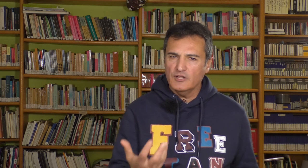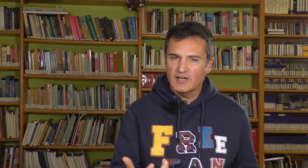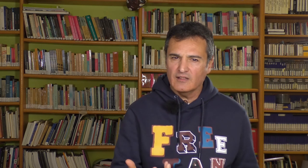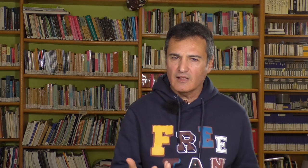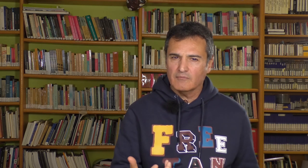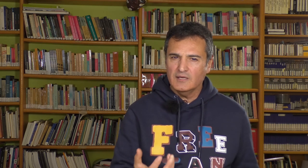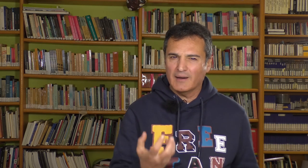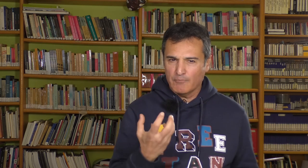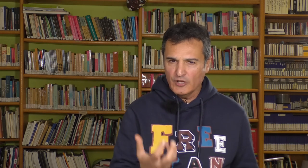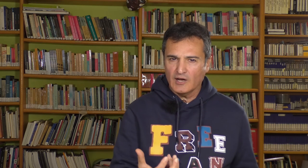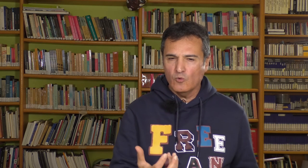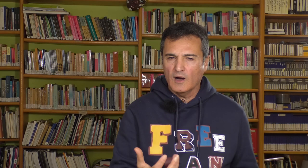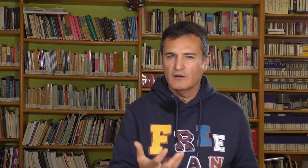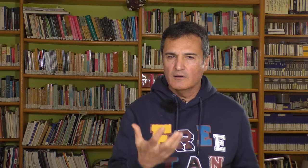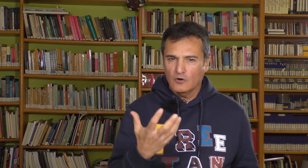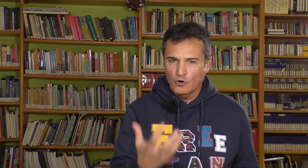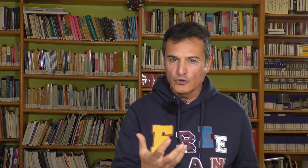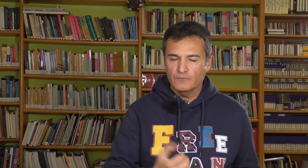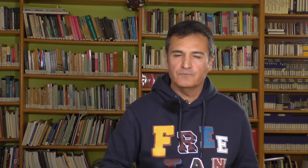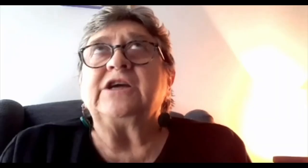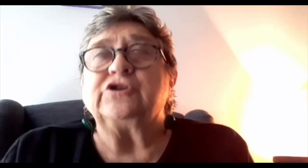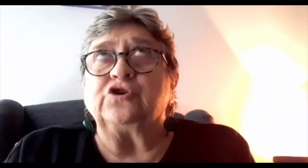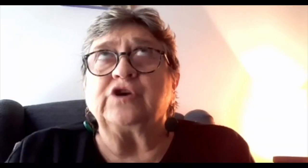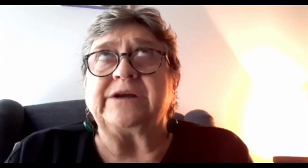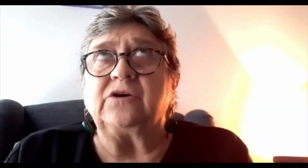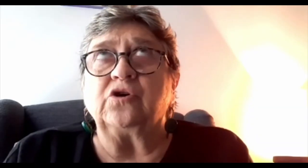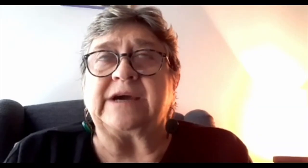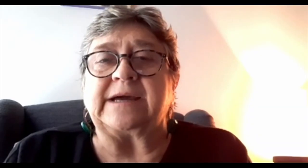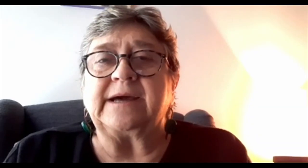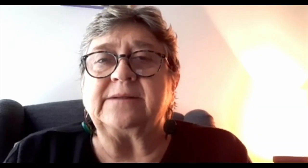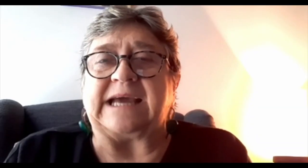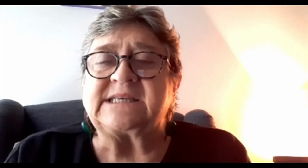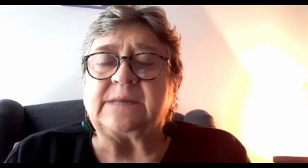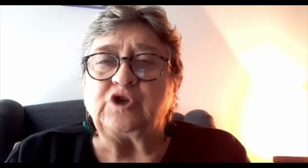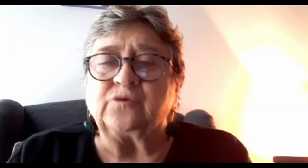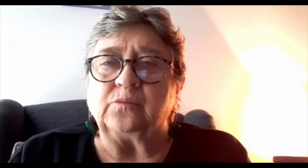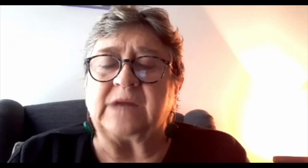la solidaridad y para apoyar a Cuba hoy? Yo creo que